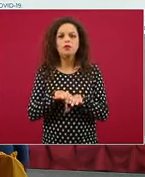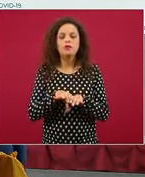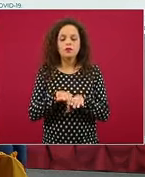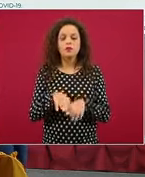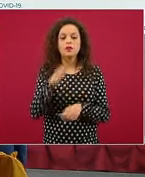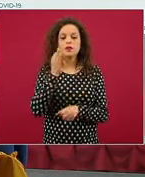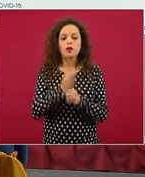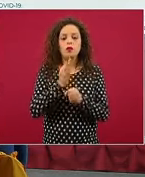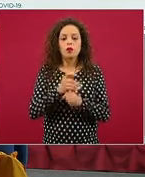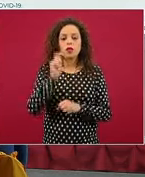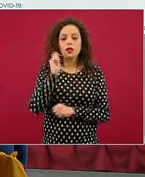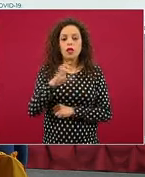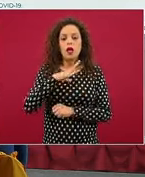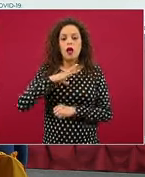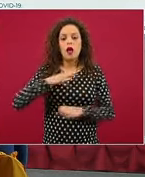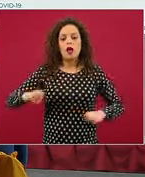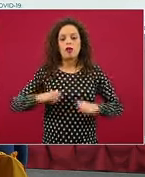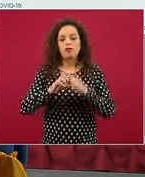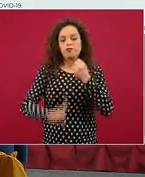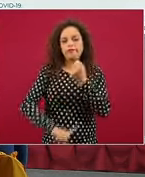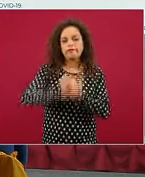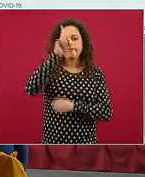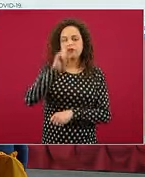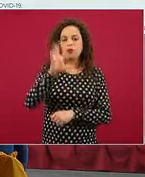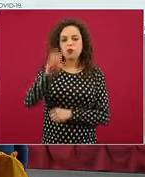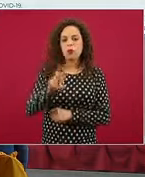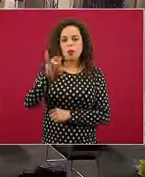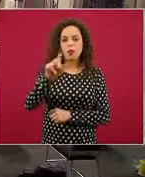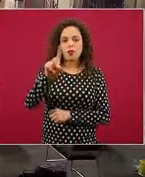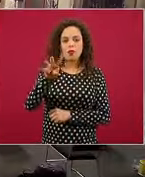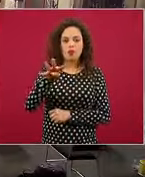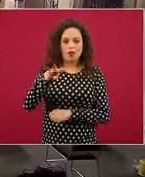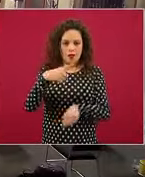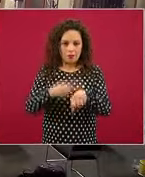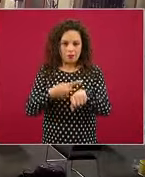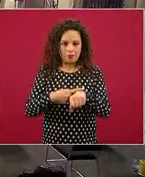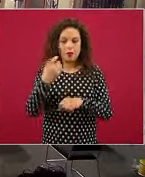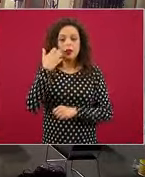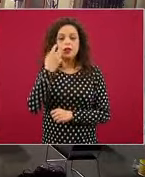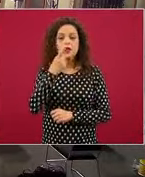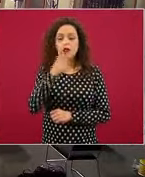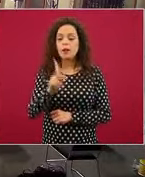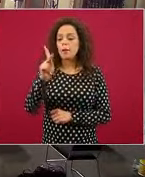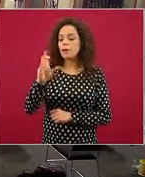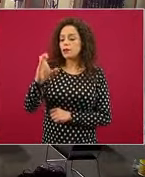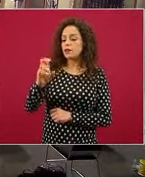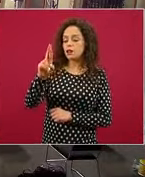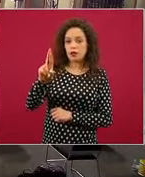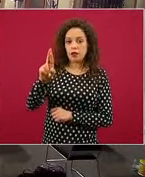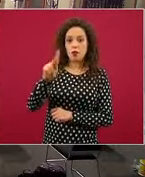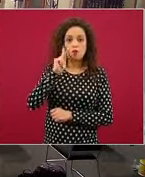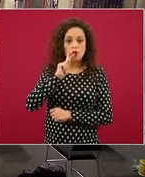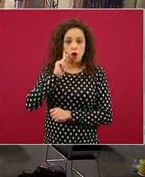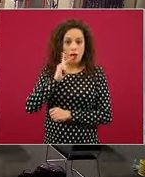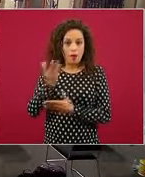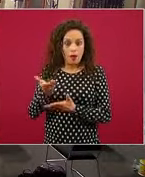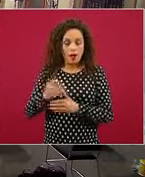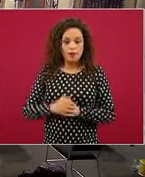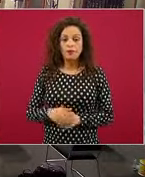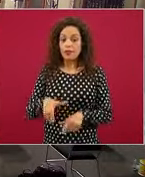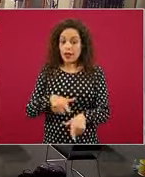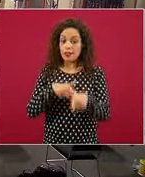emergencia sanitaria de COVID-19. Eso quiere decir que la PCR la prueba de reacción en cadena de la polimerasa